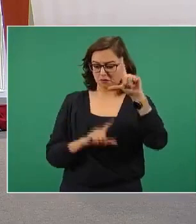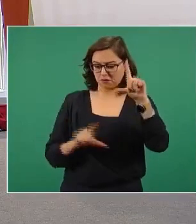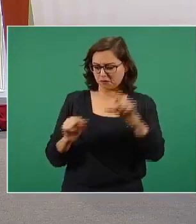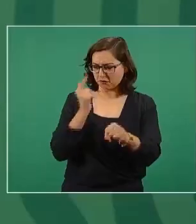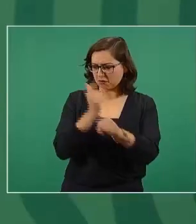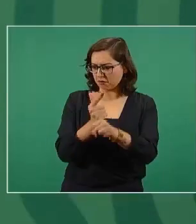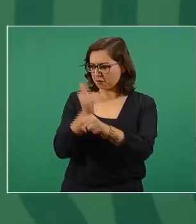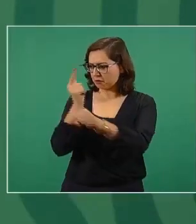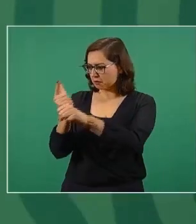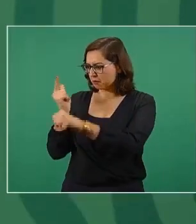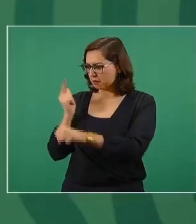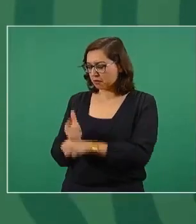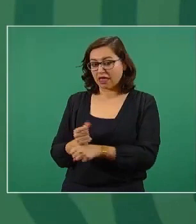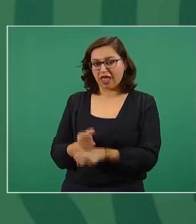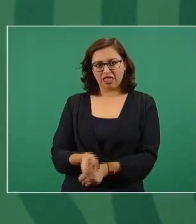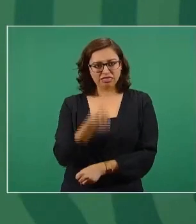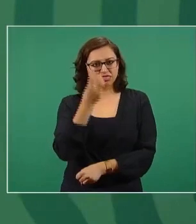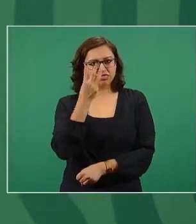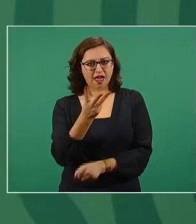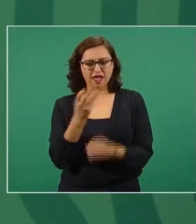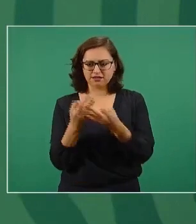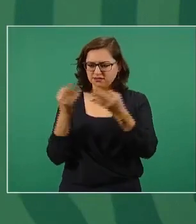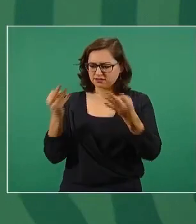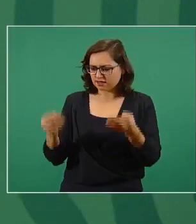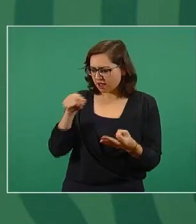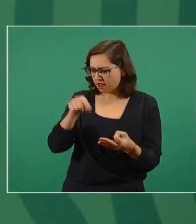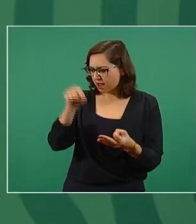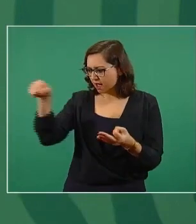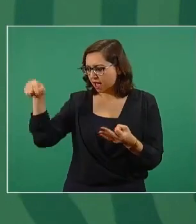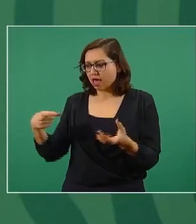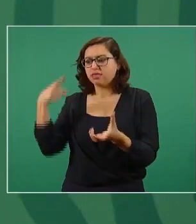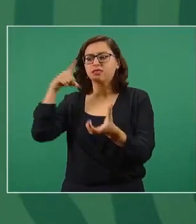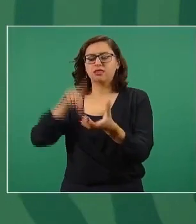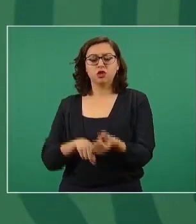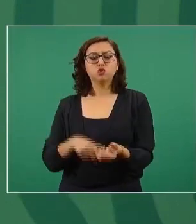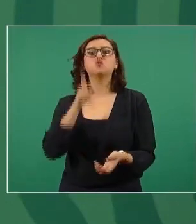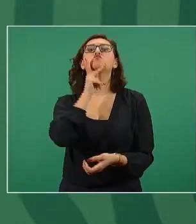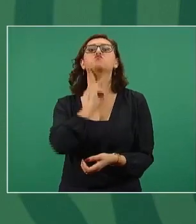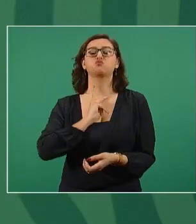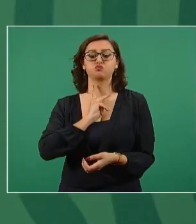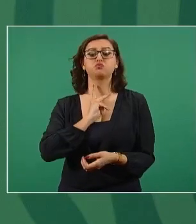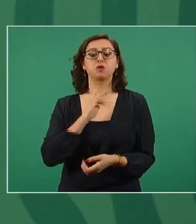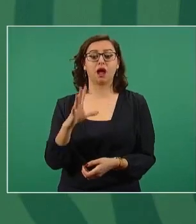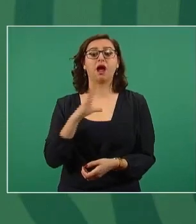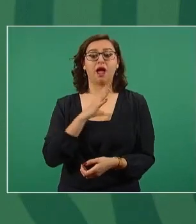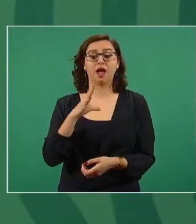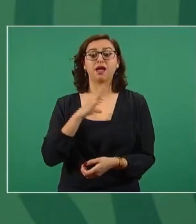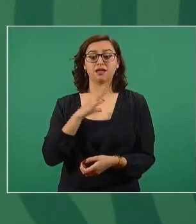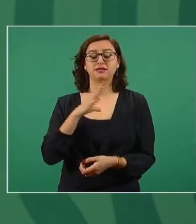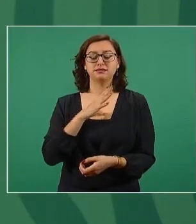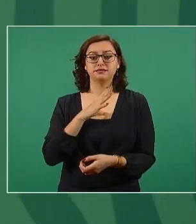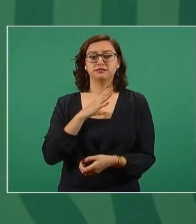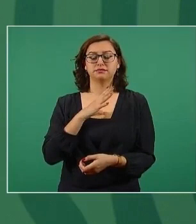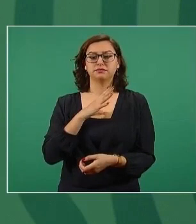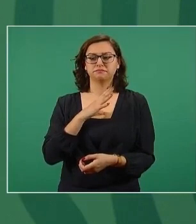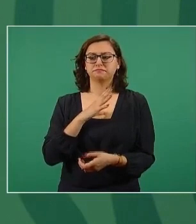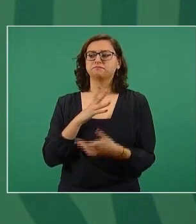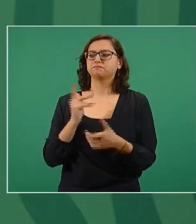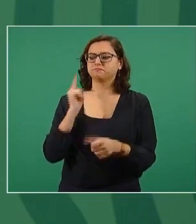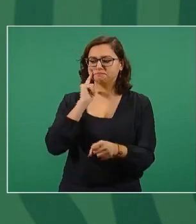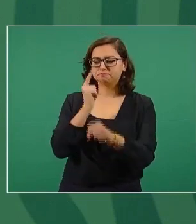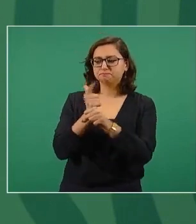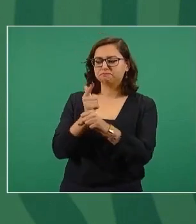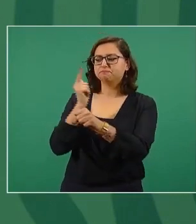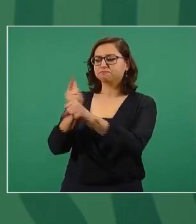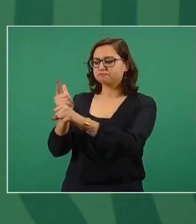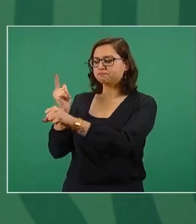el petróleo que estamos descubriendo